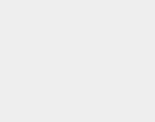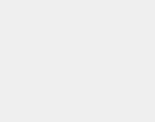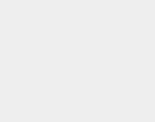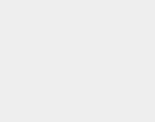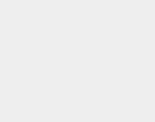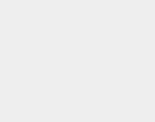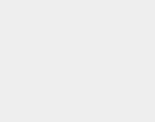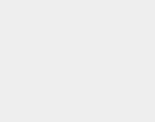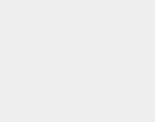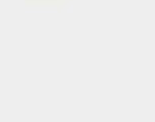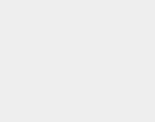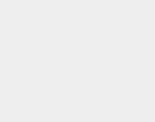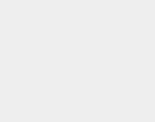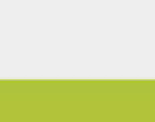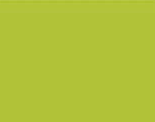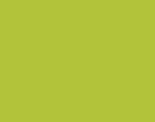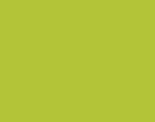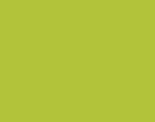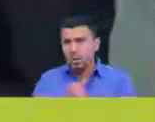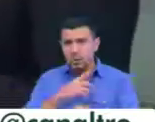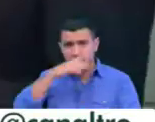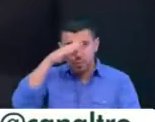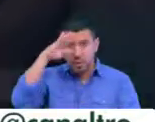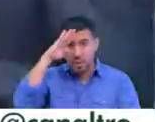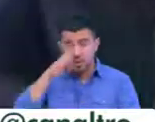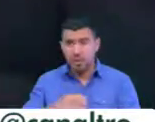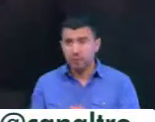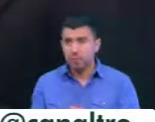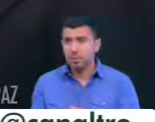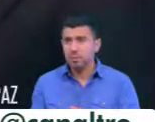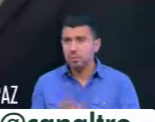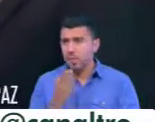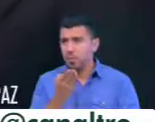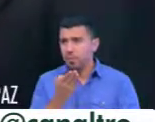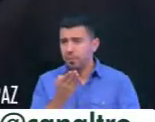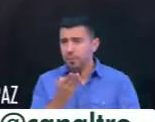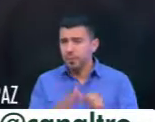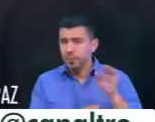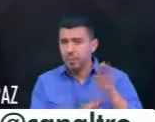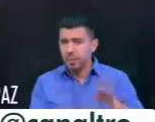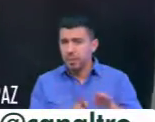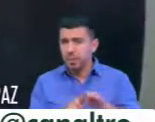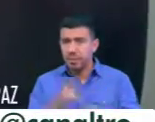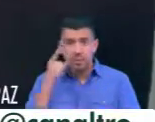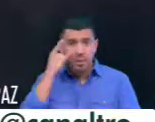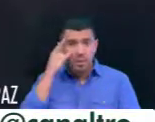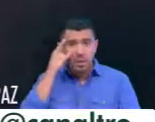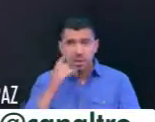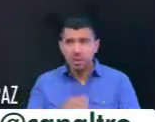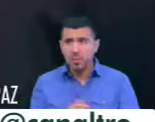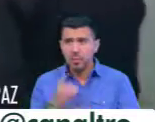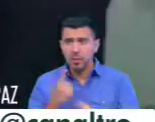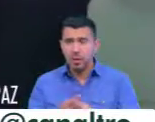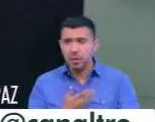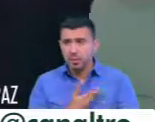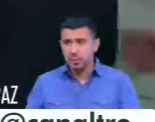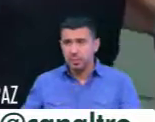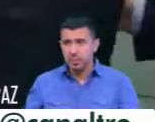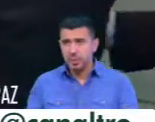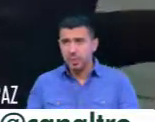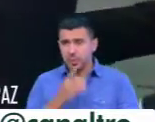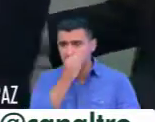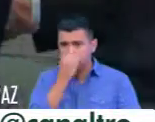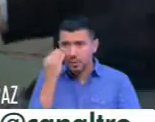ganando junto con los representantes del gobierno y del ex presidente álvaro uribe vélez para llegar a un acuerdo que